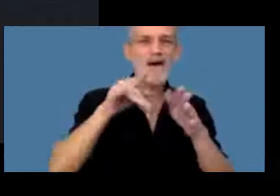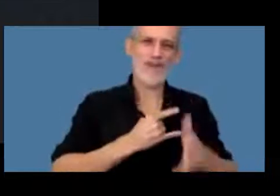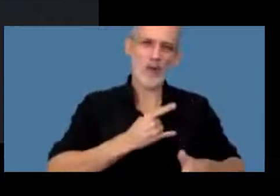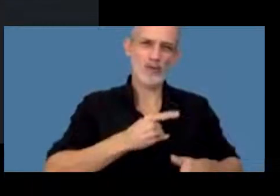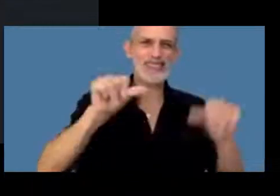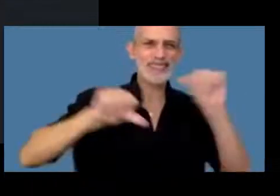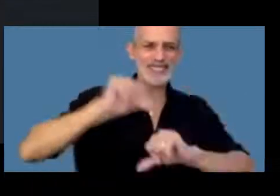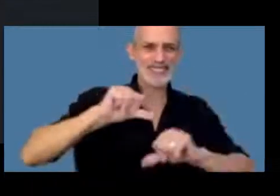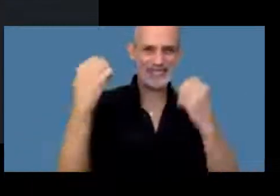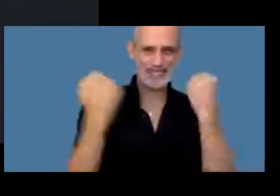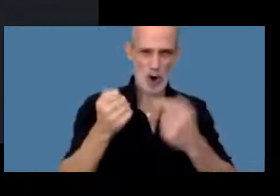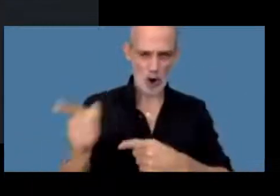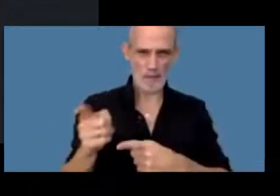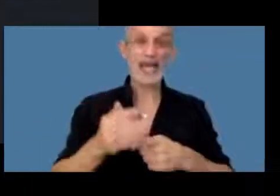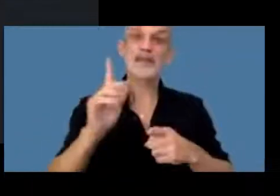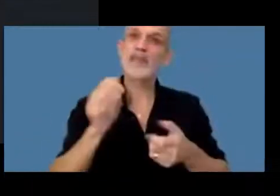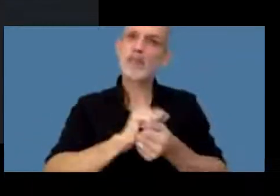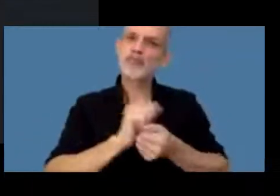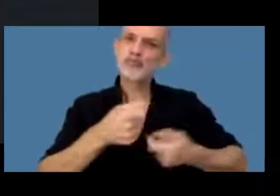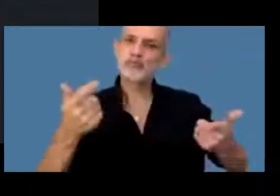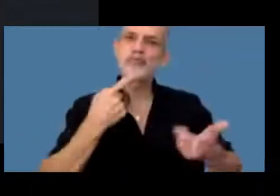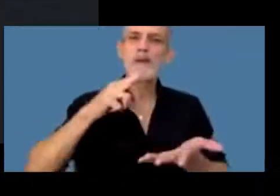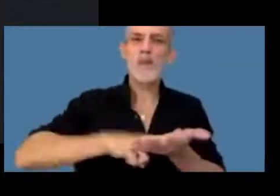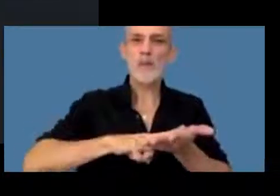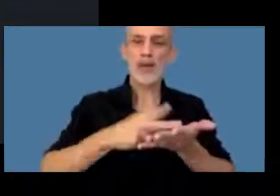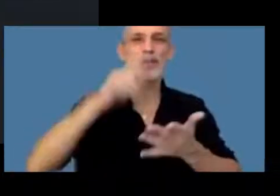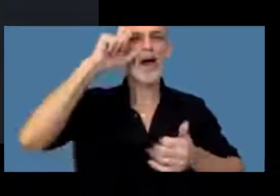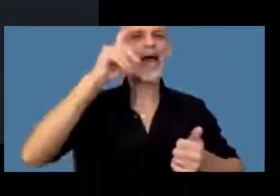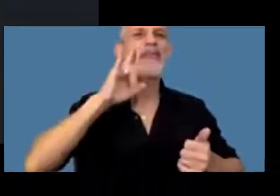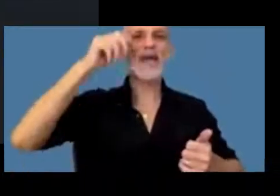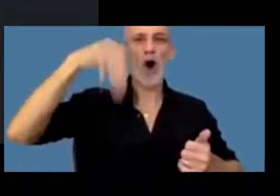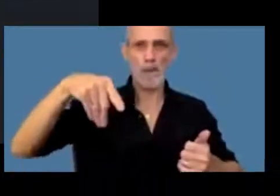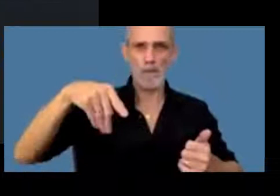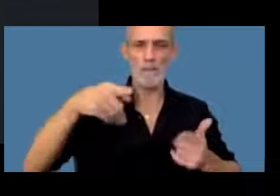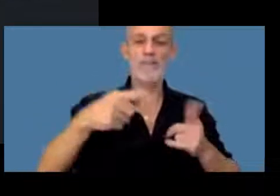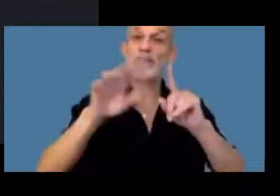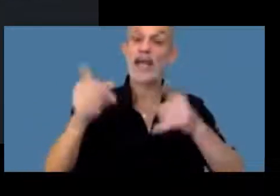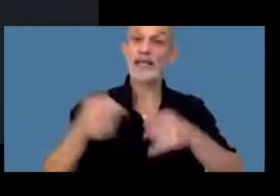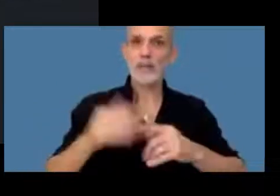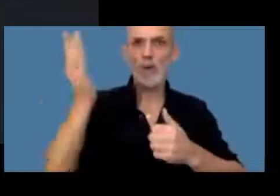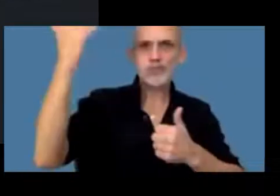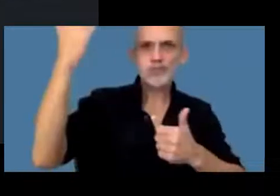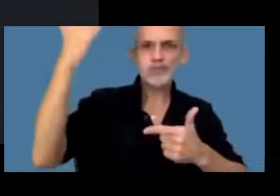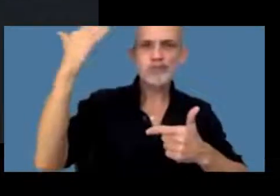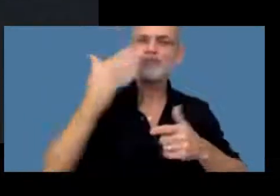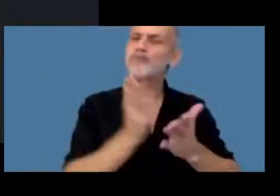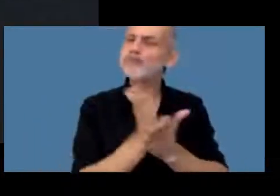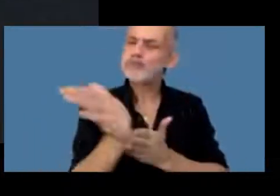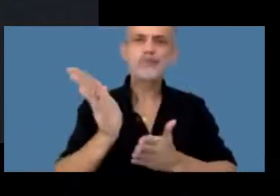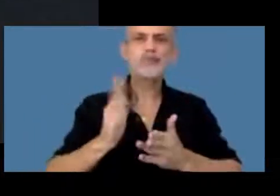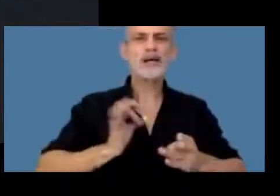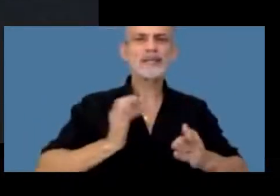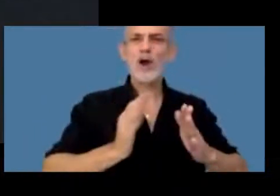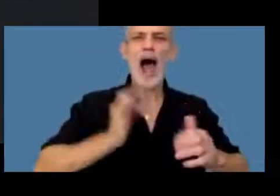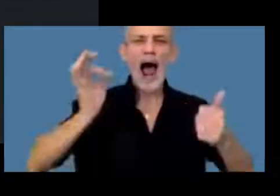es editor tributario en EDICOM, ha sido disertante permanente del ciclo anual de